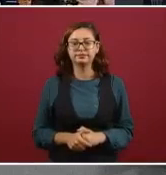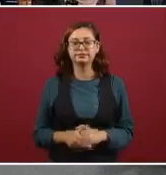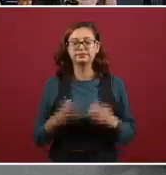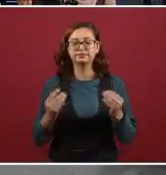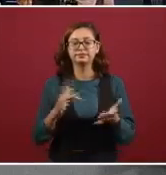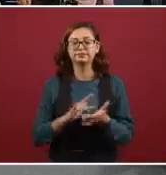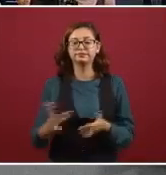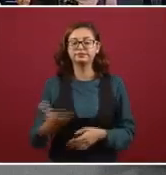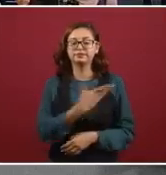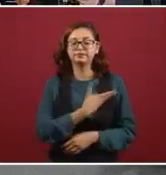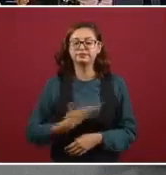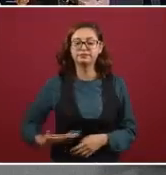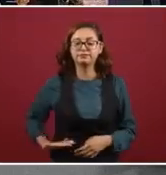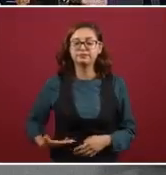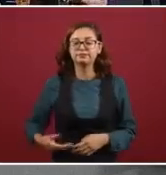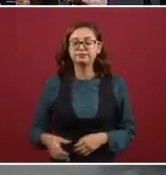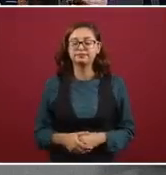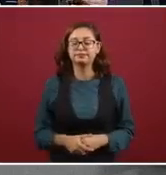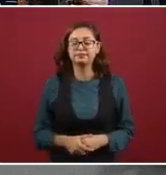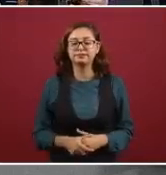Muchas gracias, señor presidente.